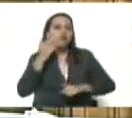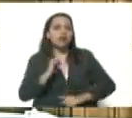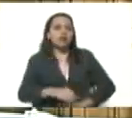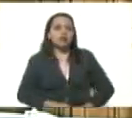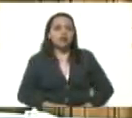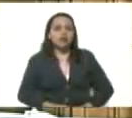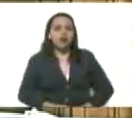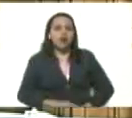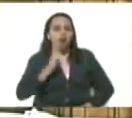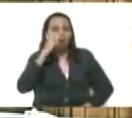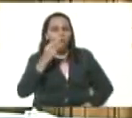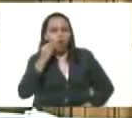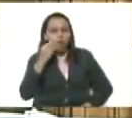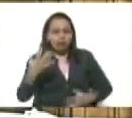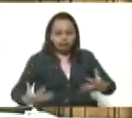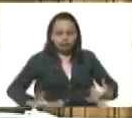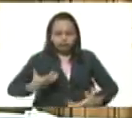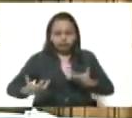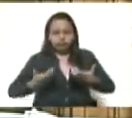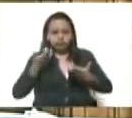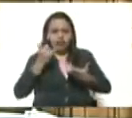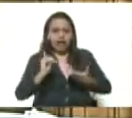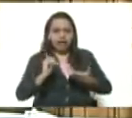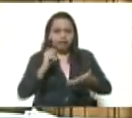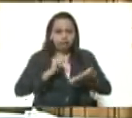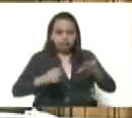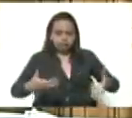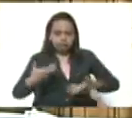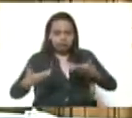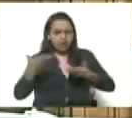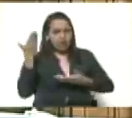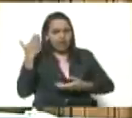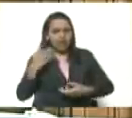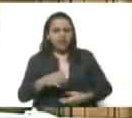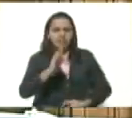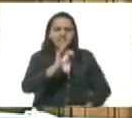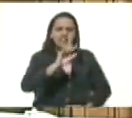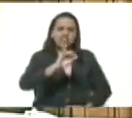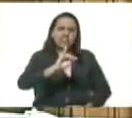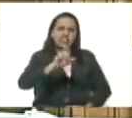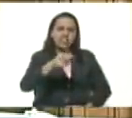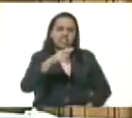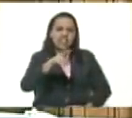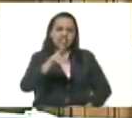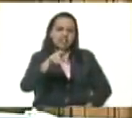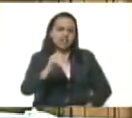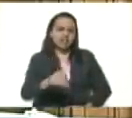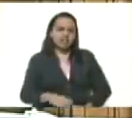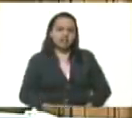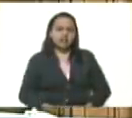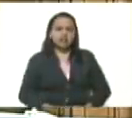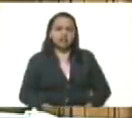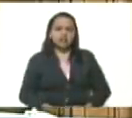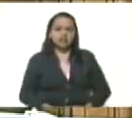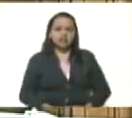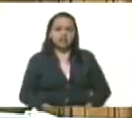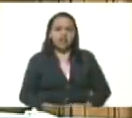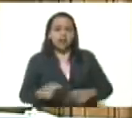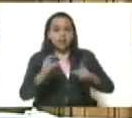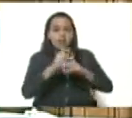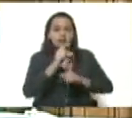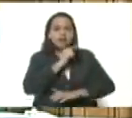Orlando Figuera. Que no seamos cizaña, sino trigo bueno para el pueblo. Palabra de